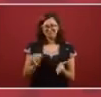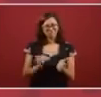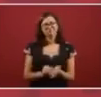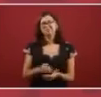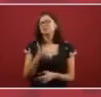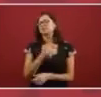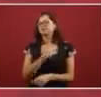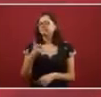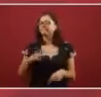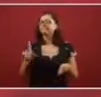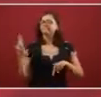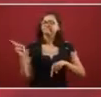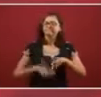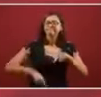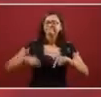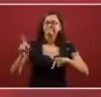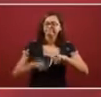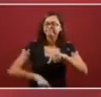esas